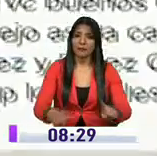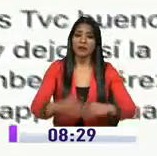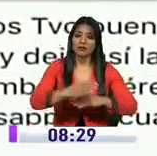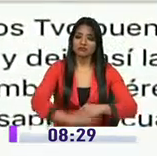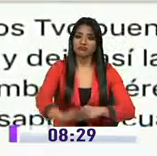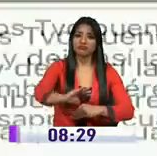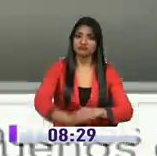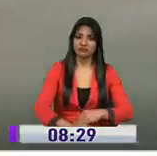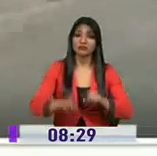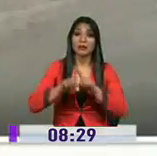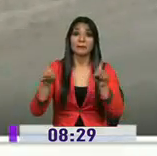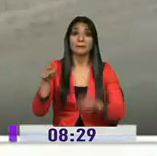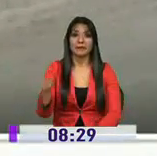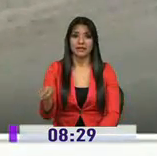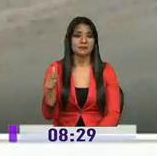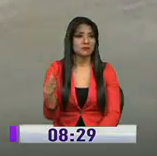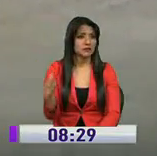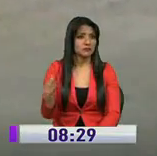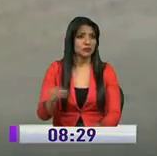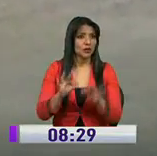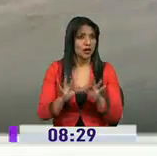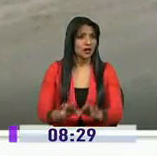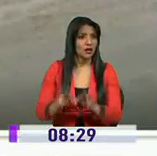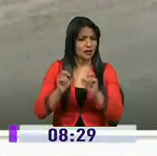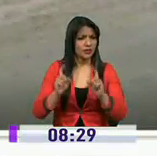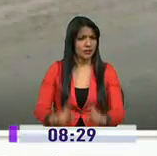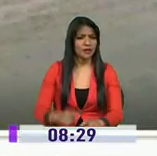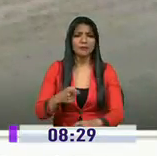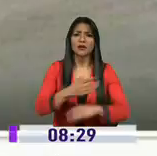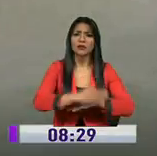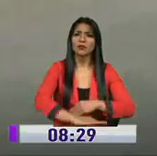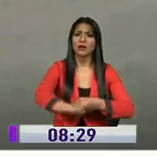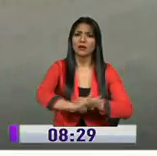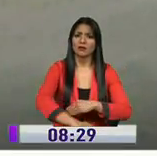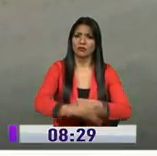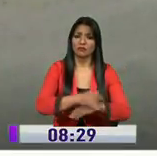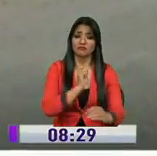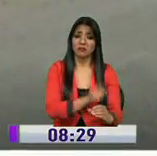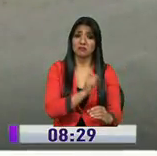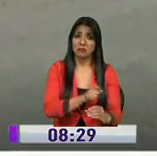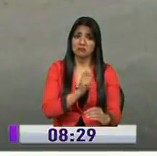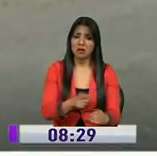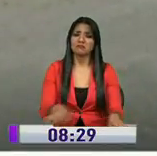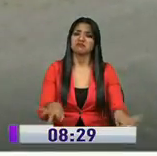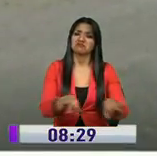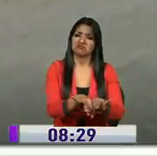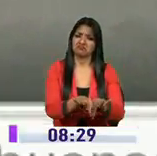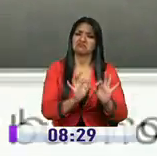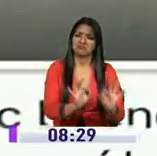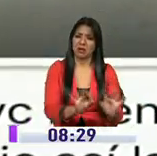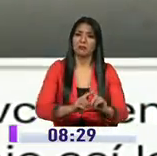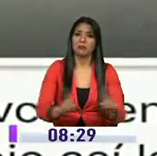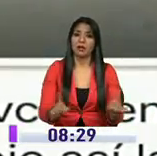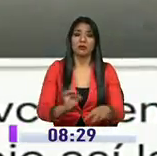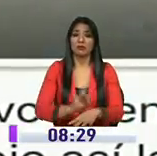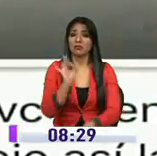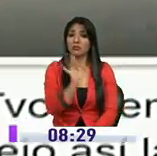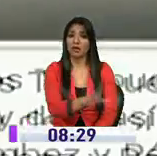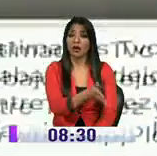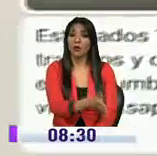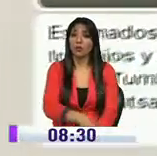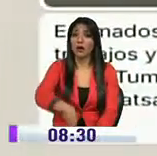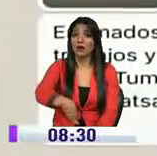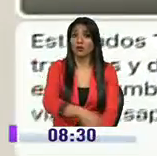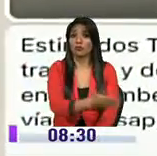competencia del EMAB, del que sea, pero que arreglen. Miren cómo dejan, ¿no? Rompen, ayudan para que tuviera este un estado, lo dejan roto y ahí se